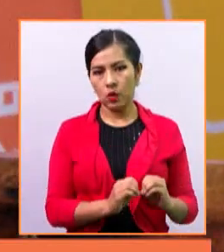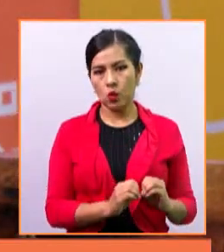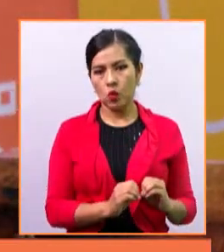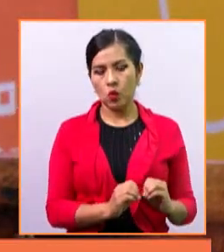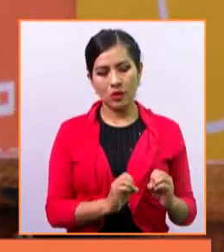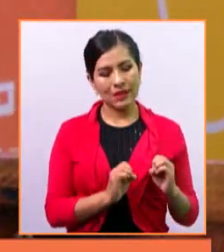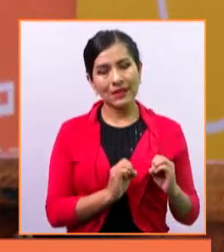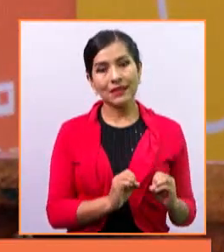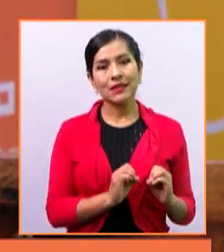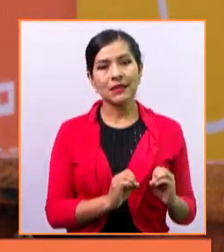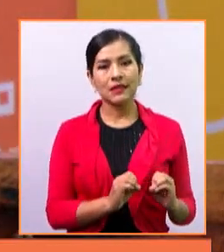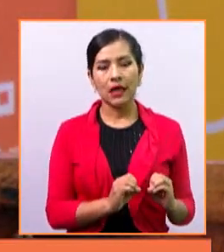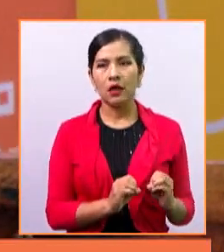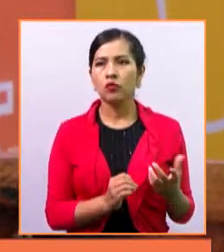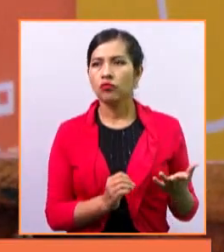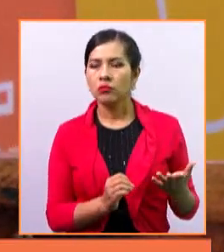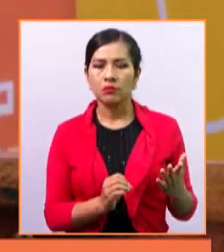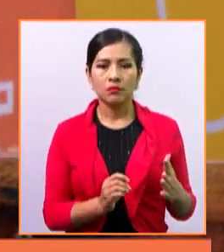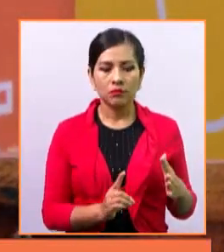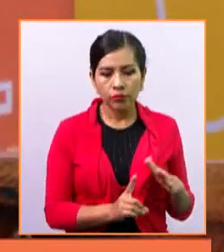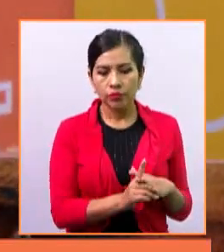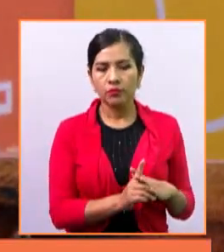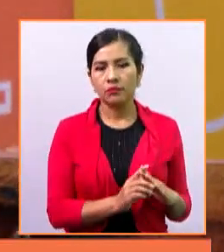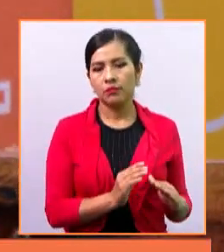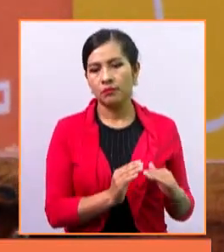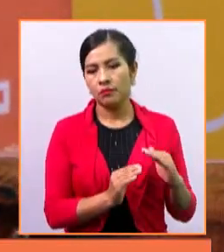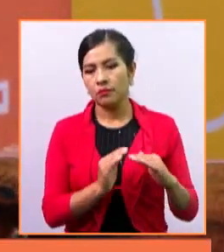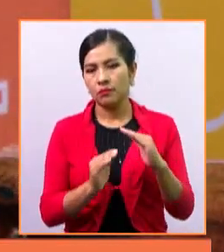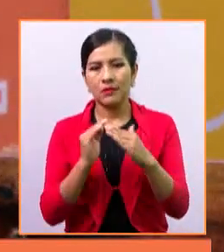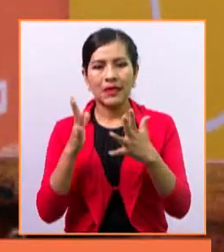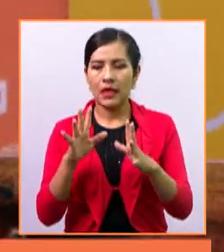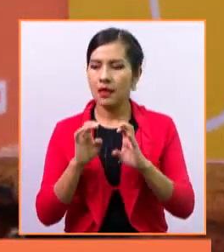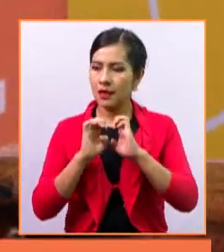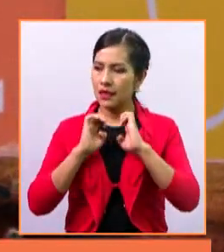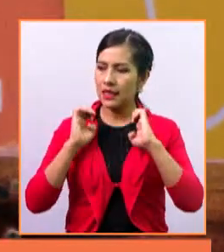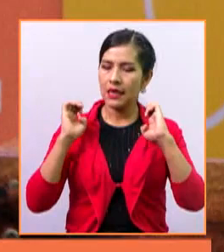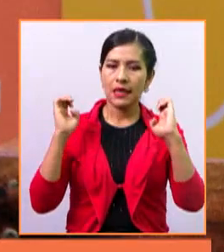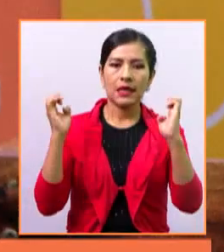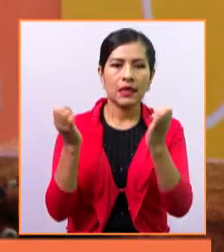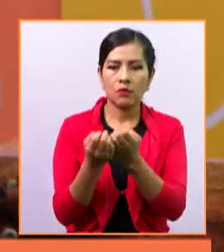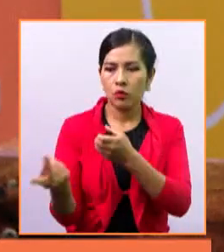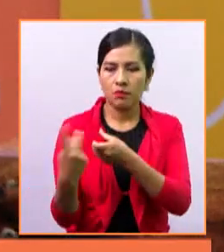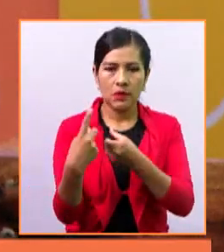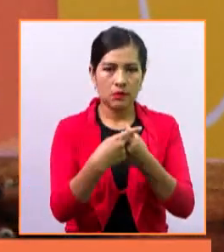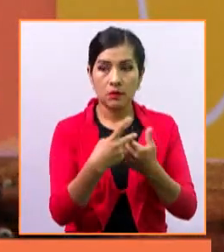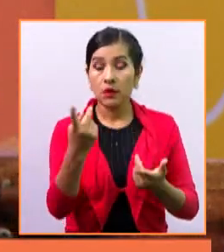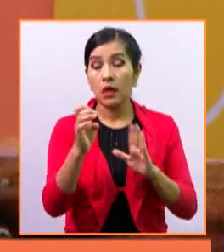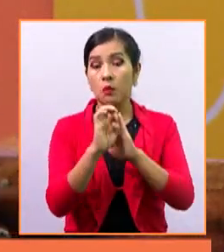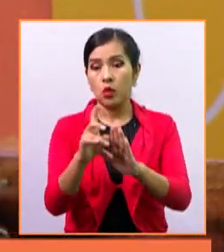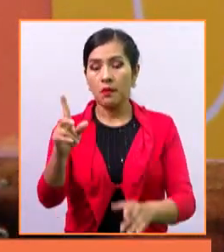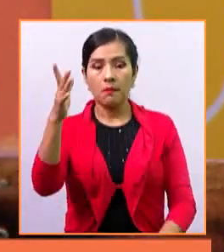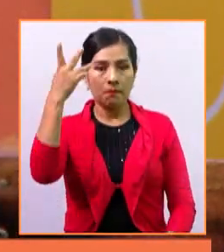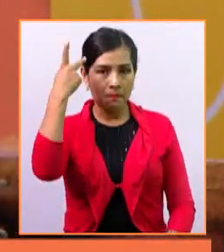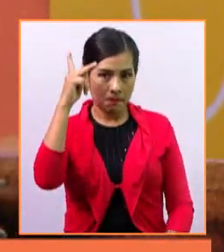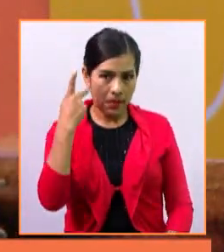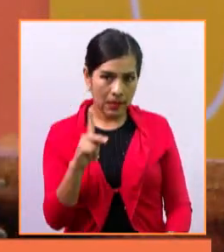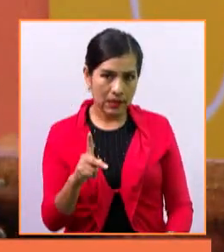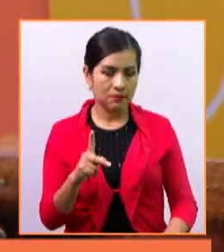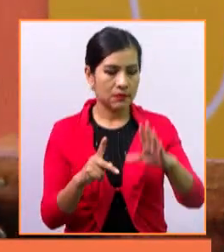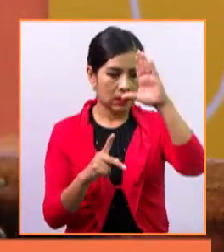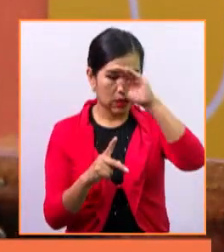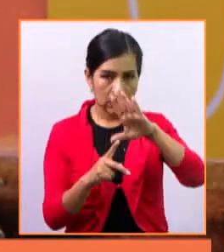sido el de todo un equipo. Papás, niños,